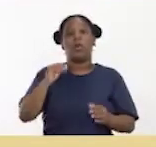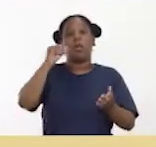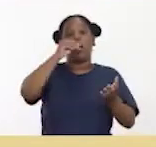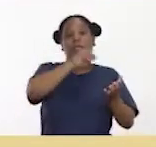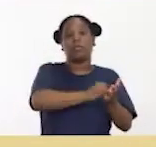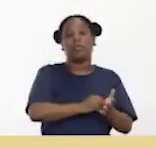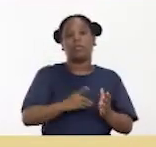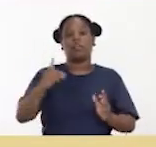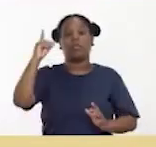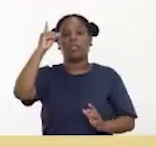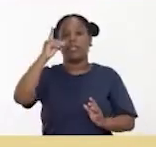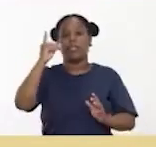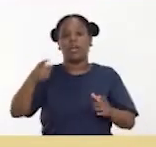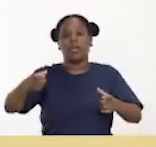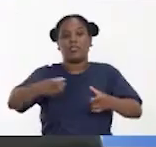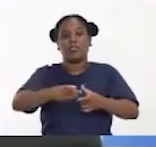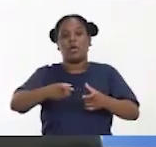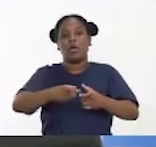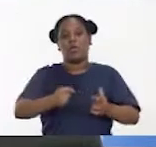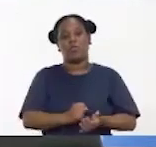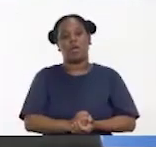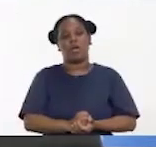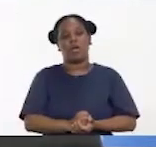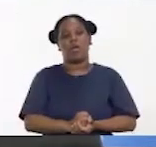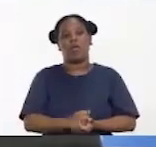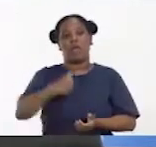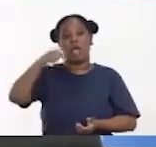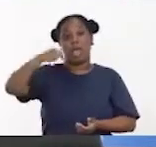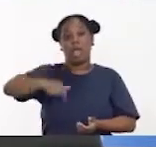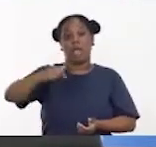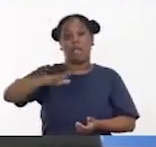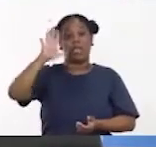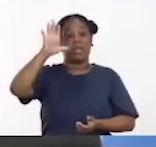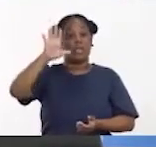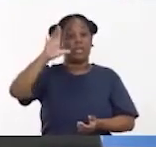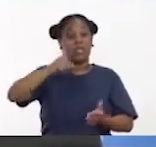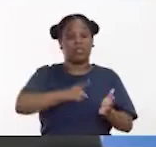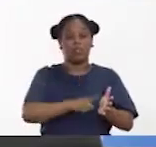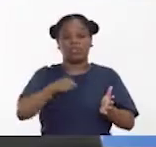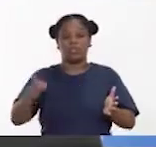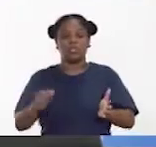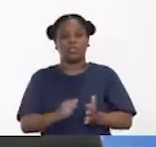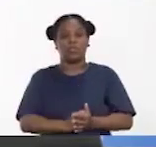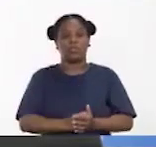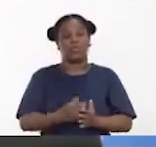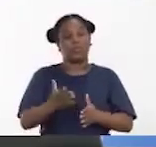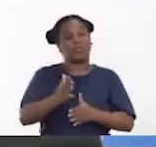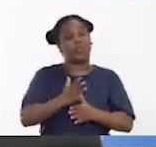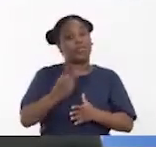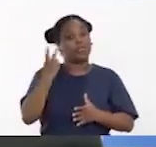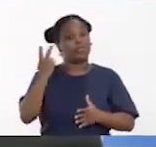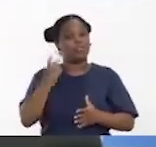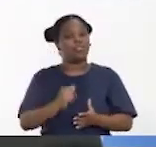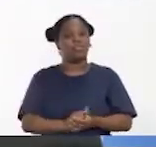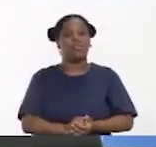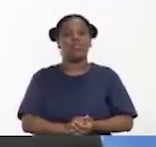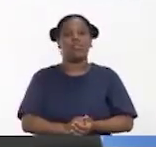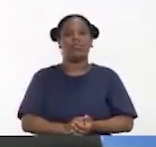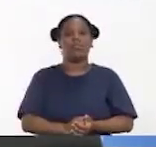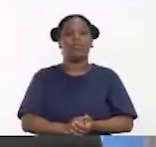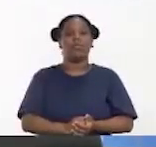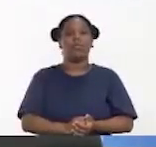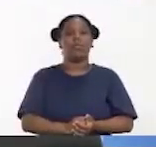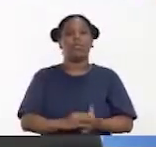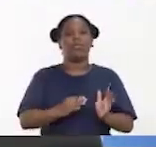datos agrupados. Estamos hablando de datos agrupados porque ya aquí en el quinto semestre, a diferencia del segundo, estamos hablando